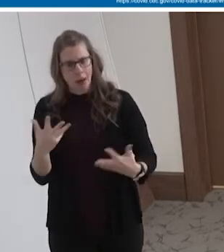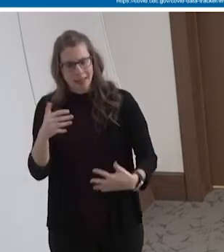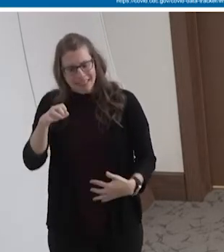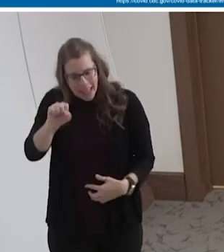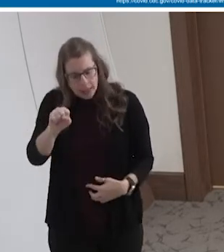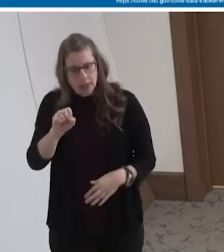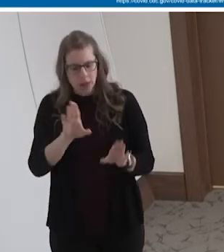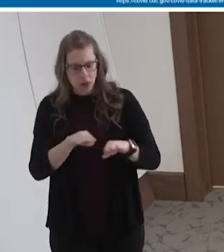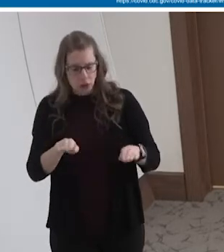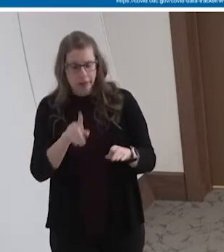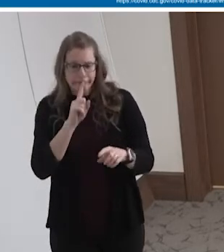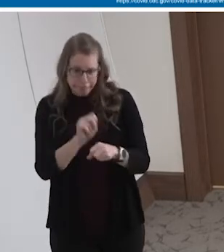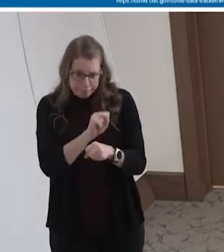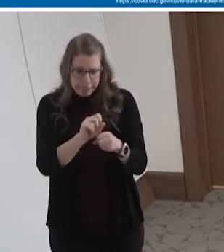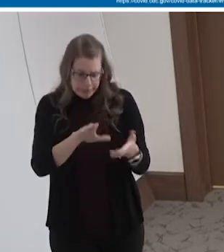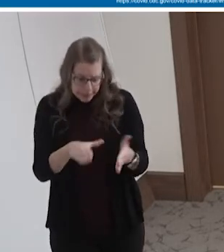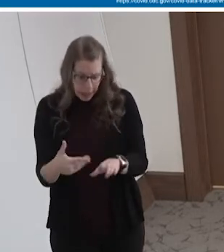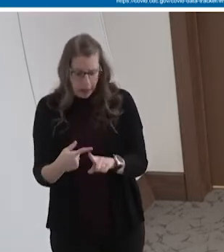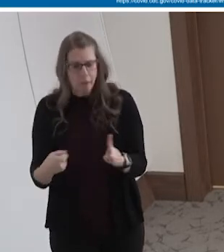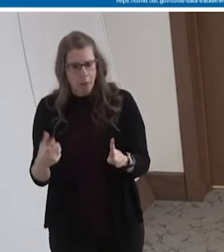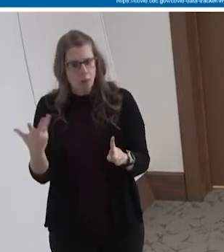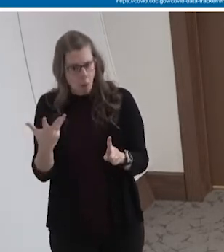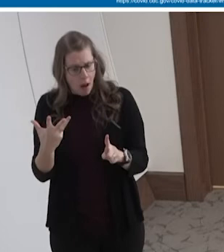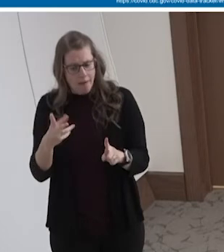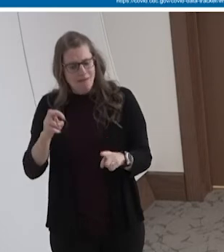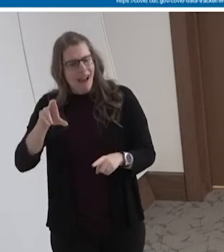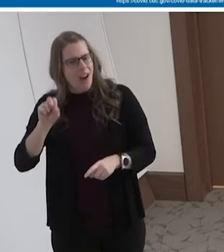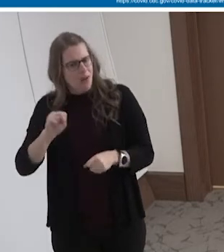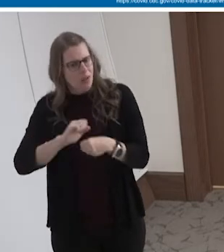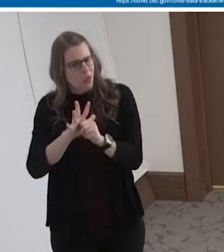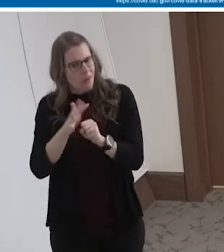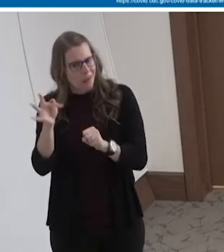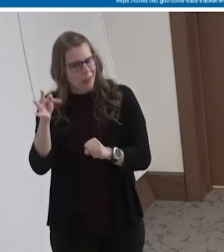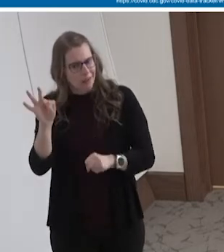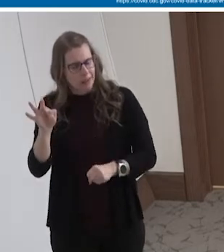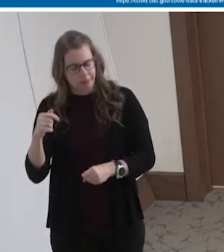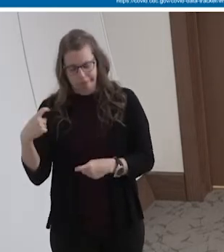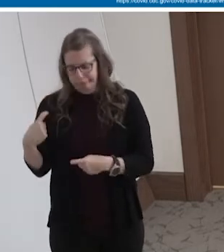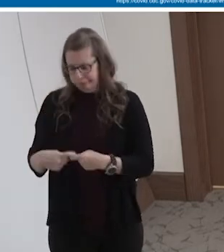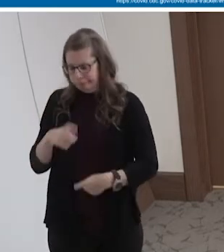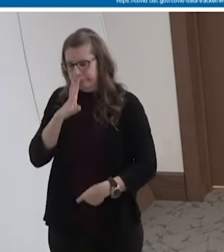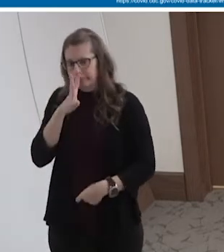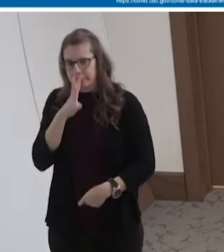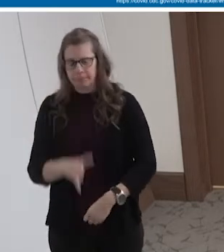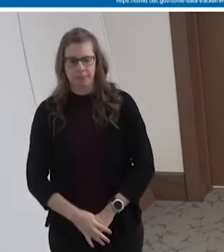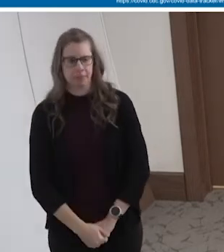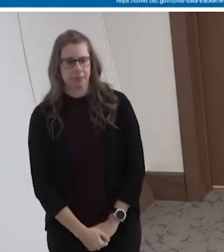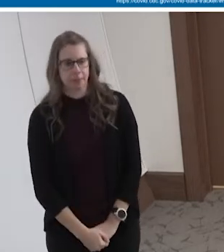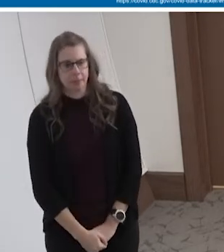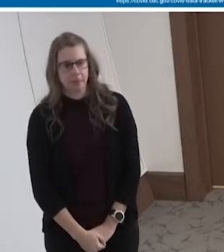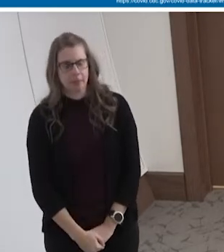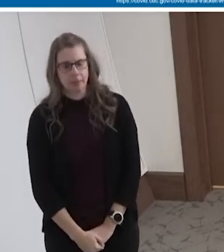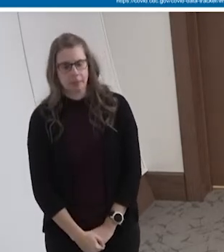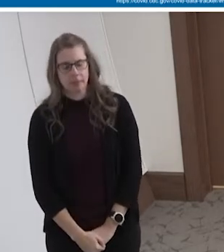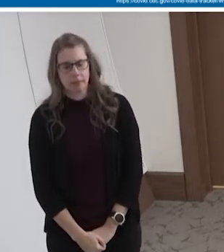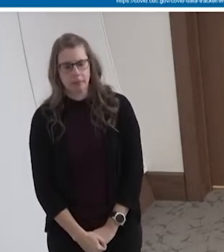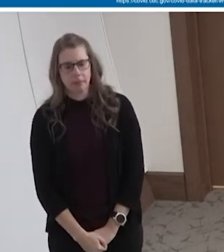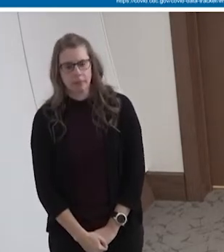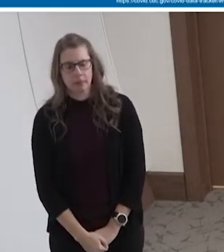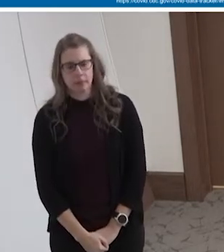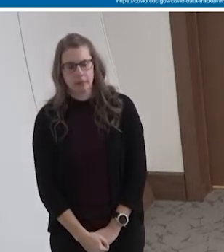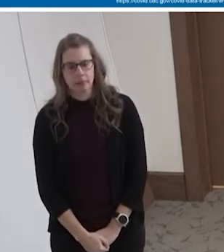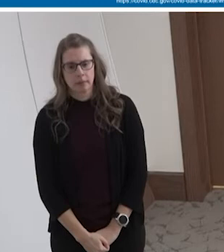from COVID-19. Y la pregunta es, si los niños se enferman, realmente se enferman,